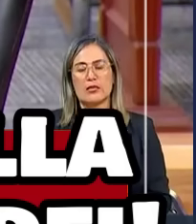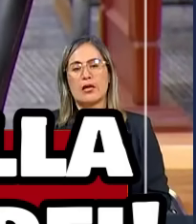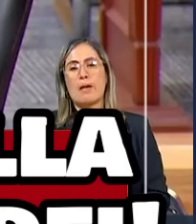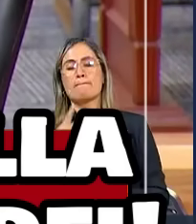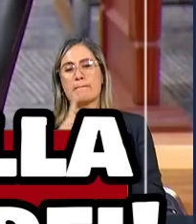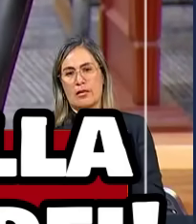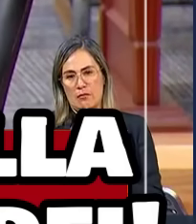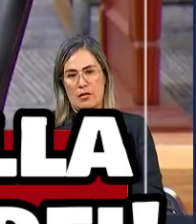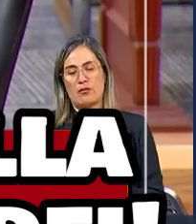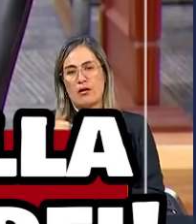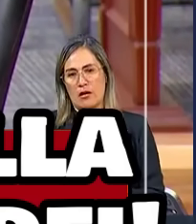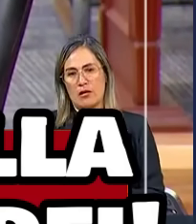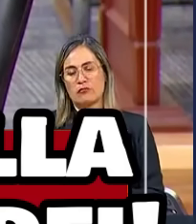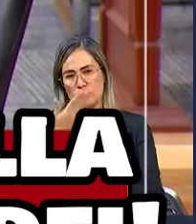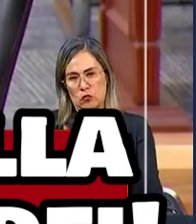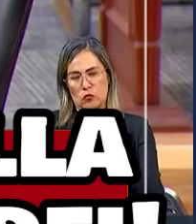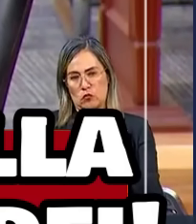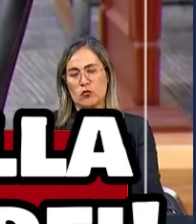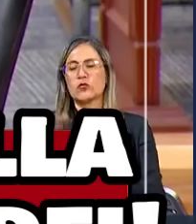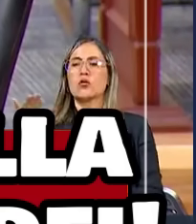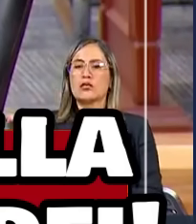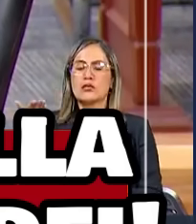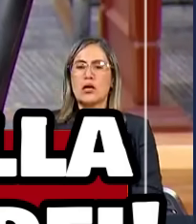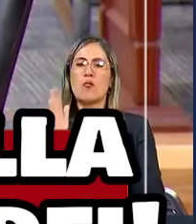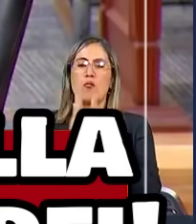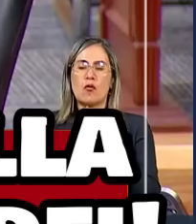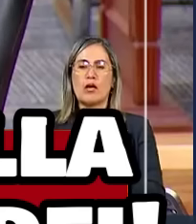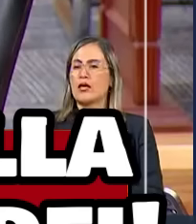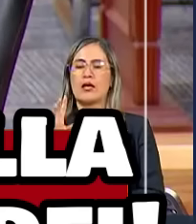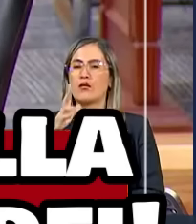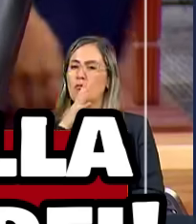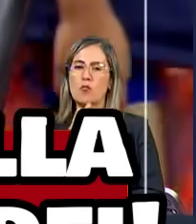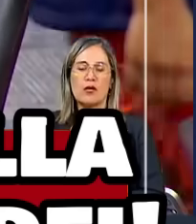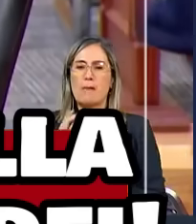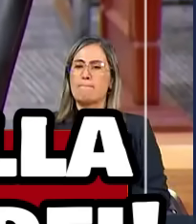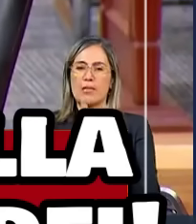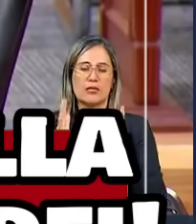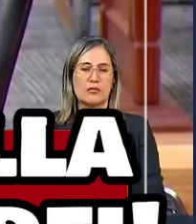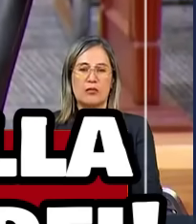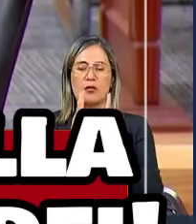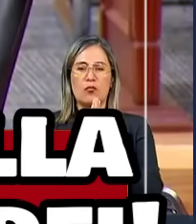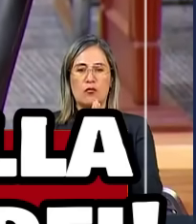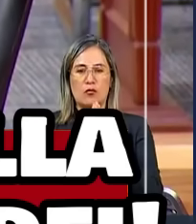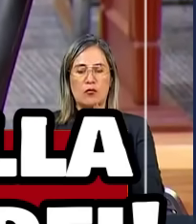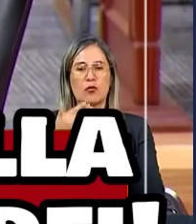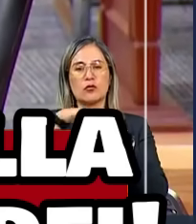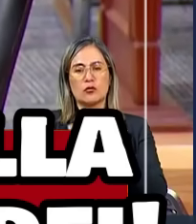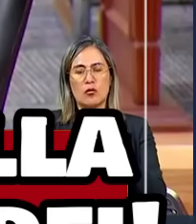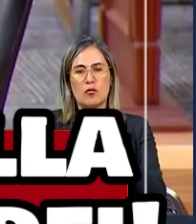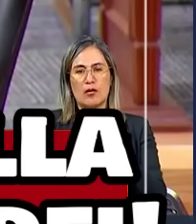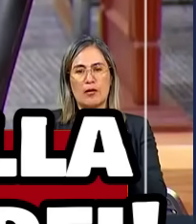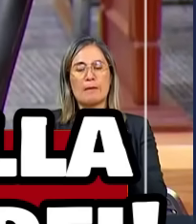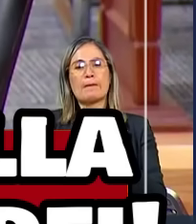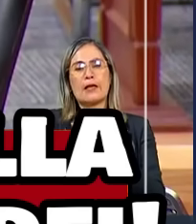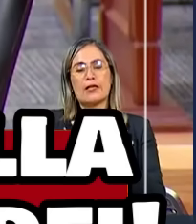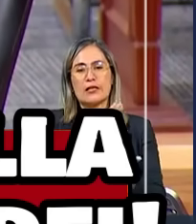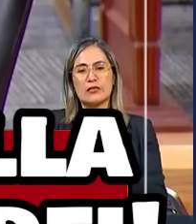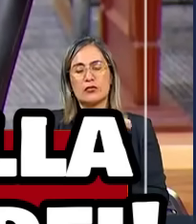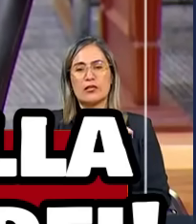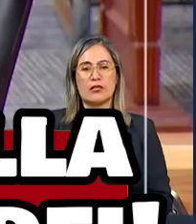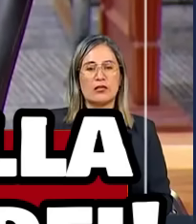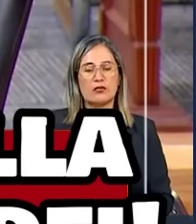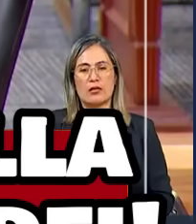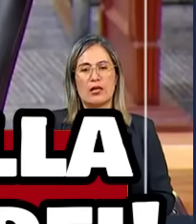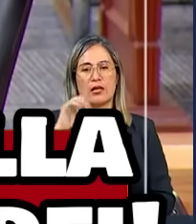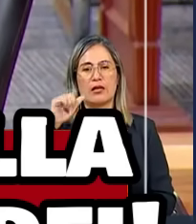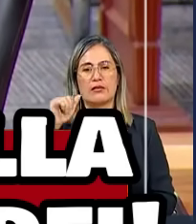primero tenerse con la personalidad que ostenta, solicitando la excusa de la consejera Carla Humphrey Jordan respecto de la discusión y resolución del registro de la candidatura de